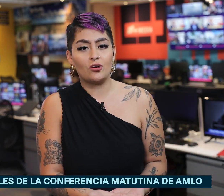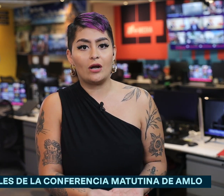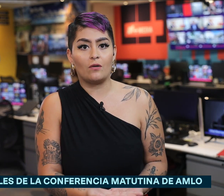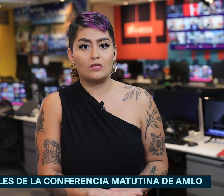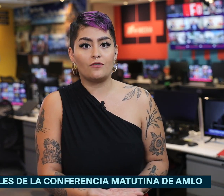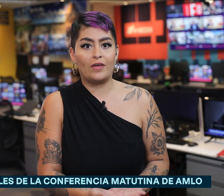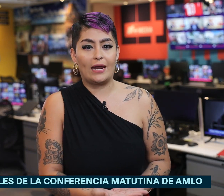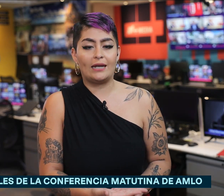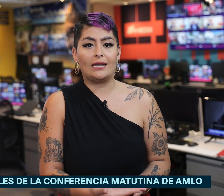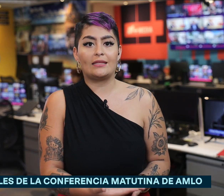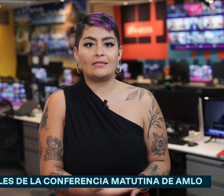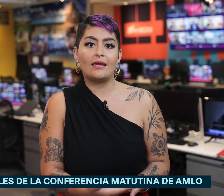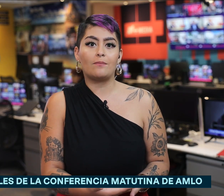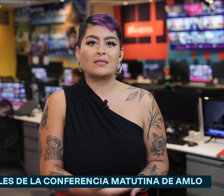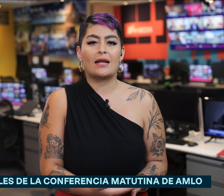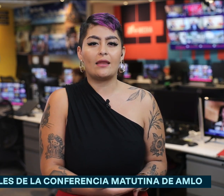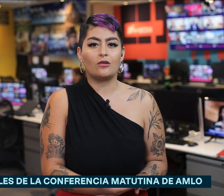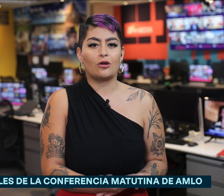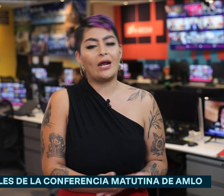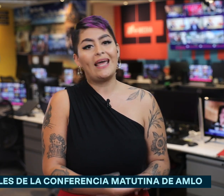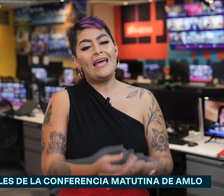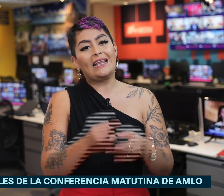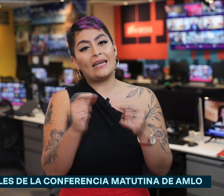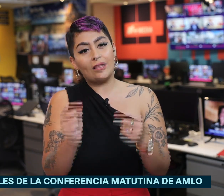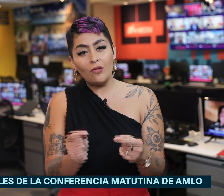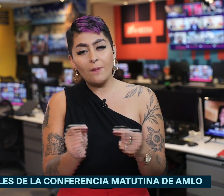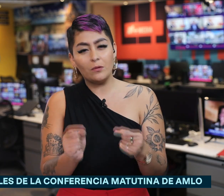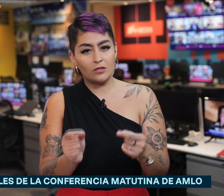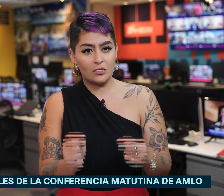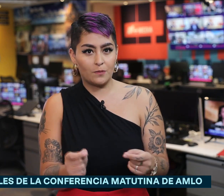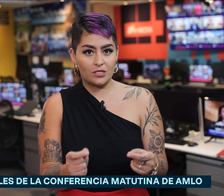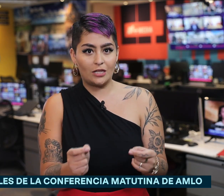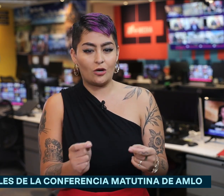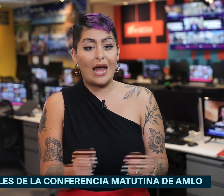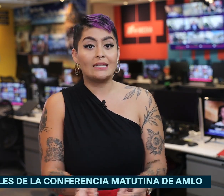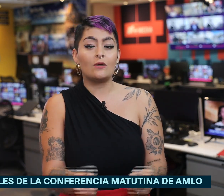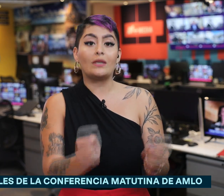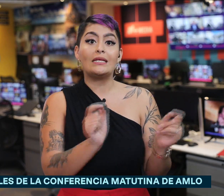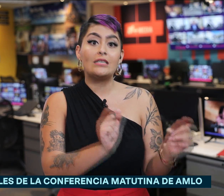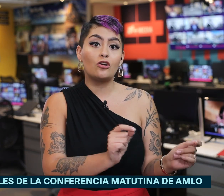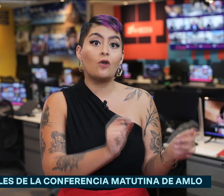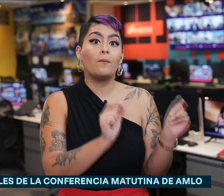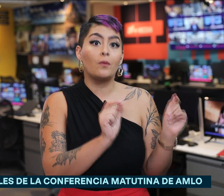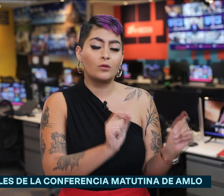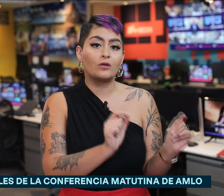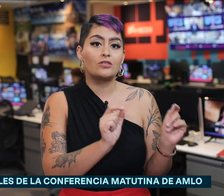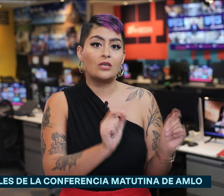esta adquisición la Comisión Federal de Electricidad pasará de controlar el 39.6% al